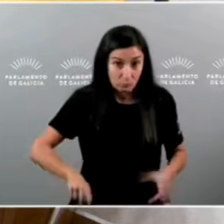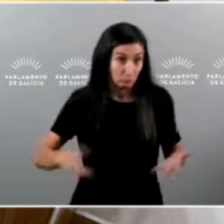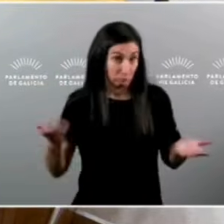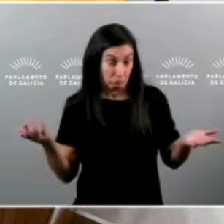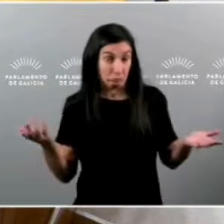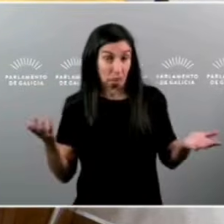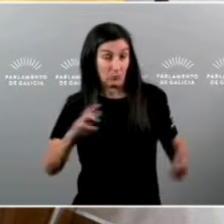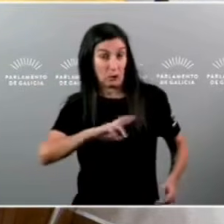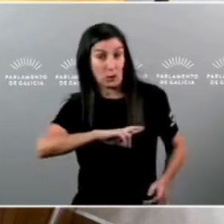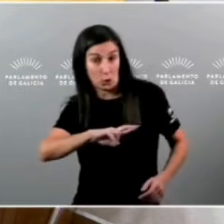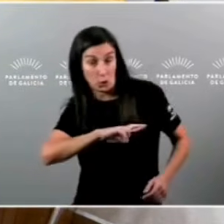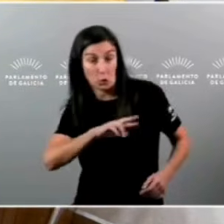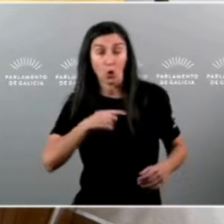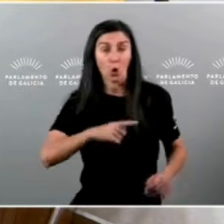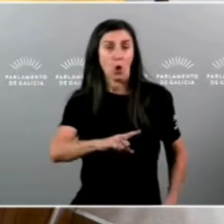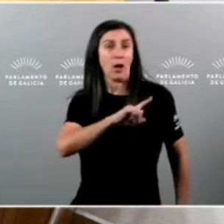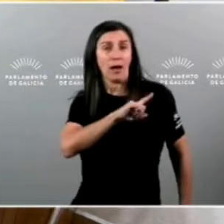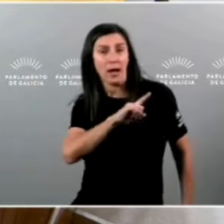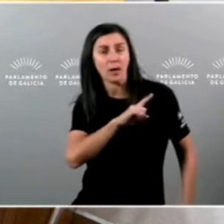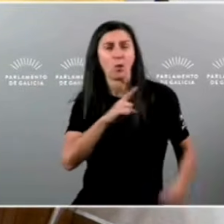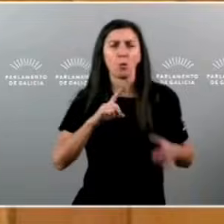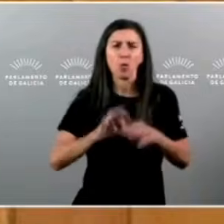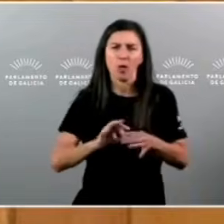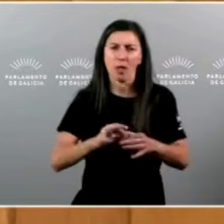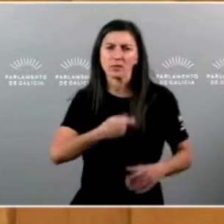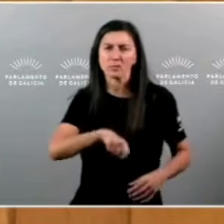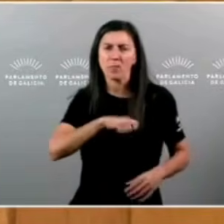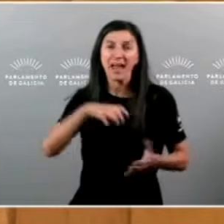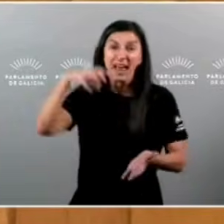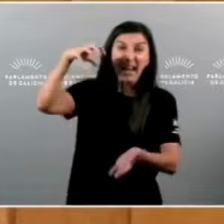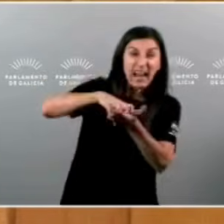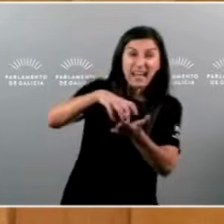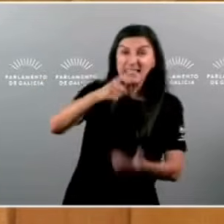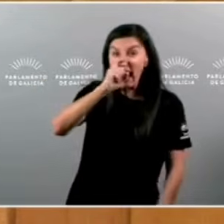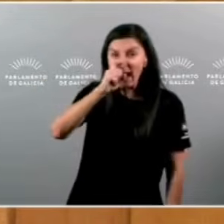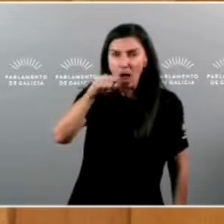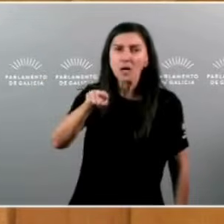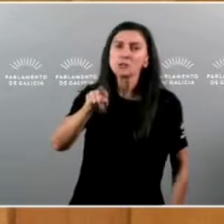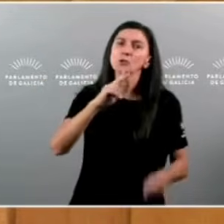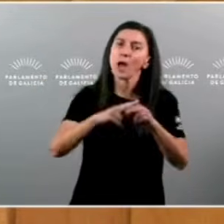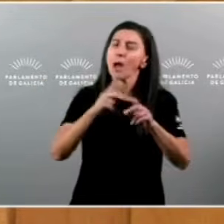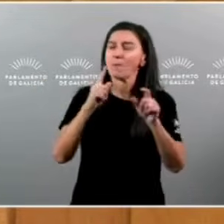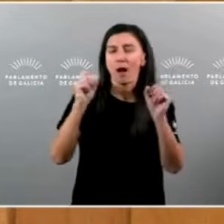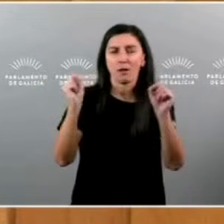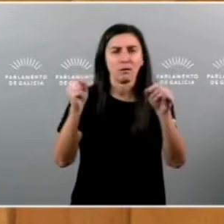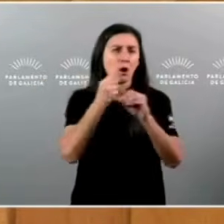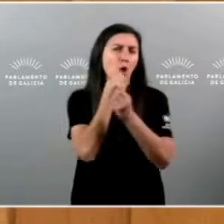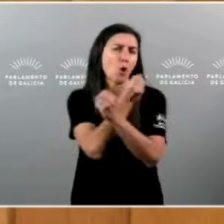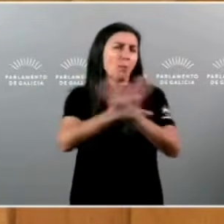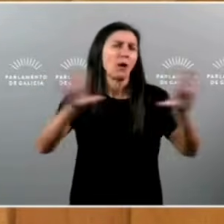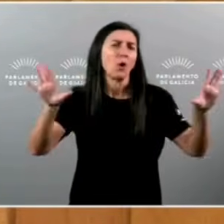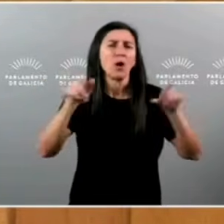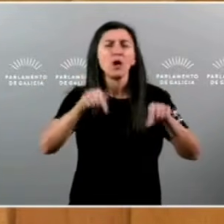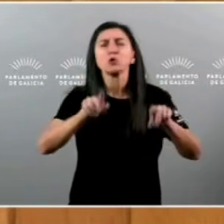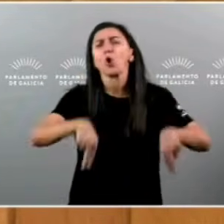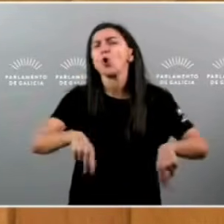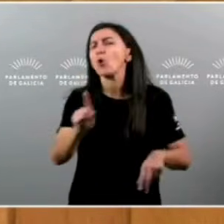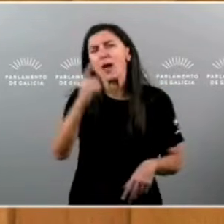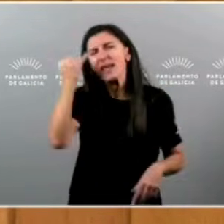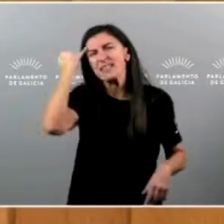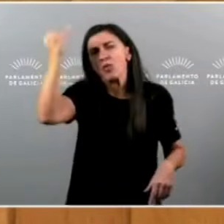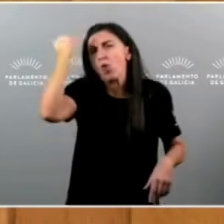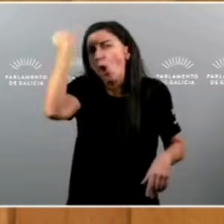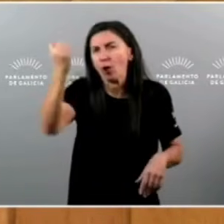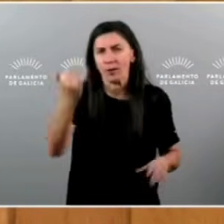a religión, o exército, la unidade de España e la Casa Real son polvo de estrellas. Eso non é ideología. Dalles